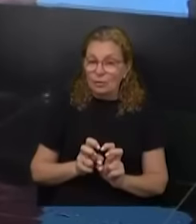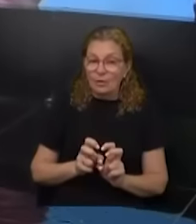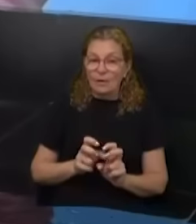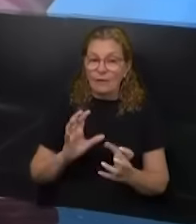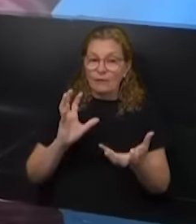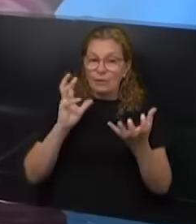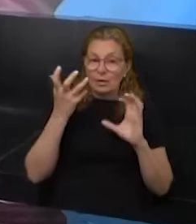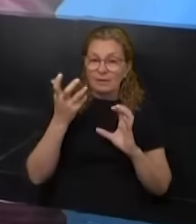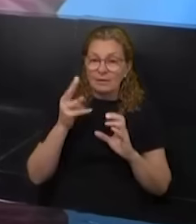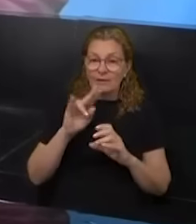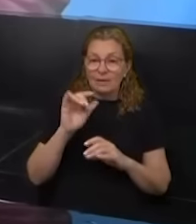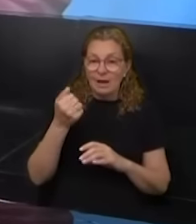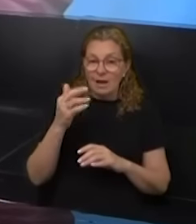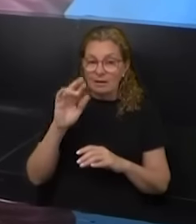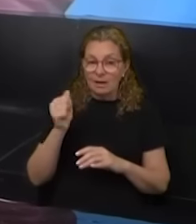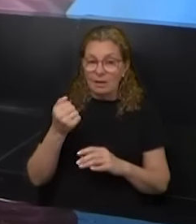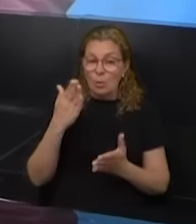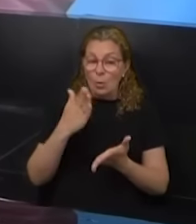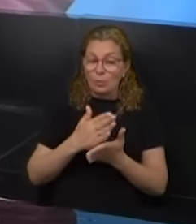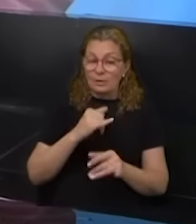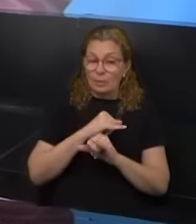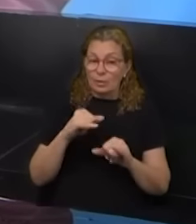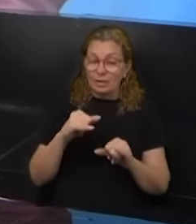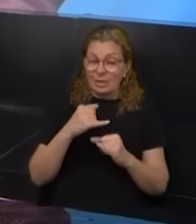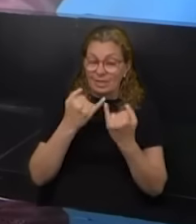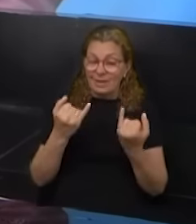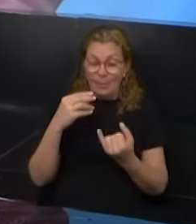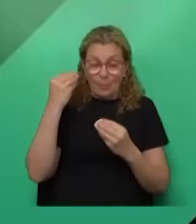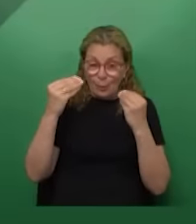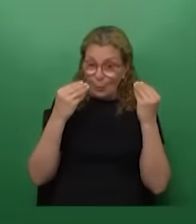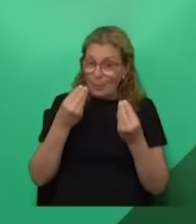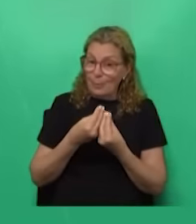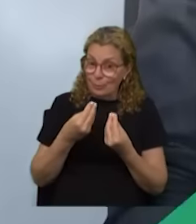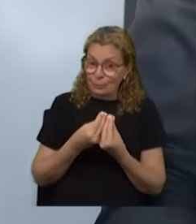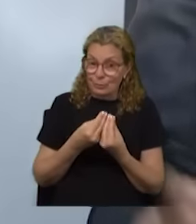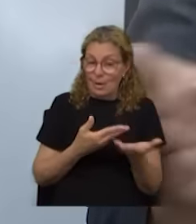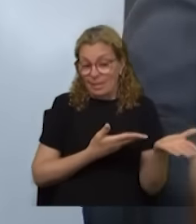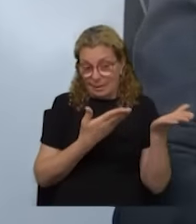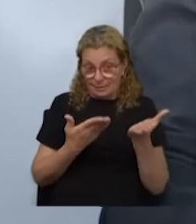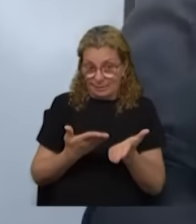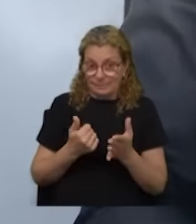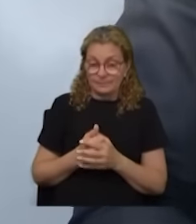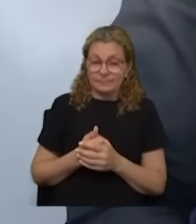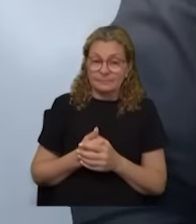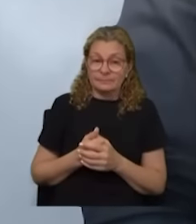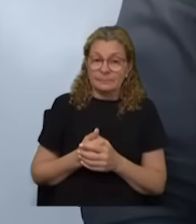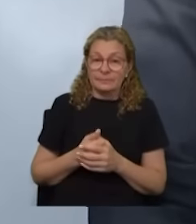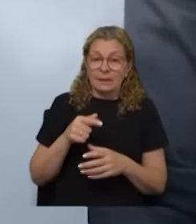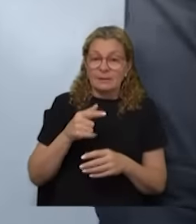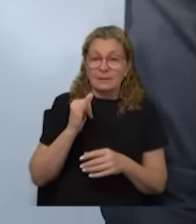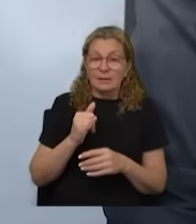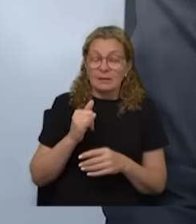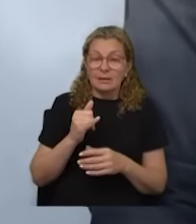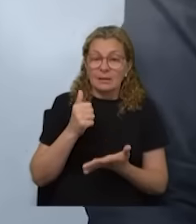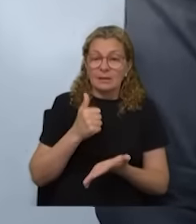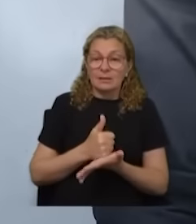violencia vicaria y estos casos de los últimos días que tanto preocupan Ani adelante Así es Nati estamos